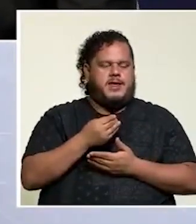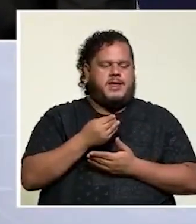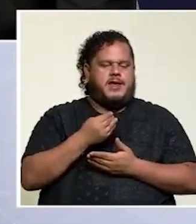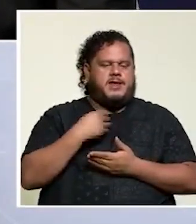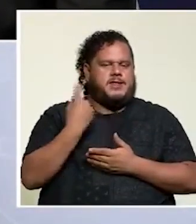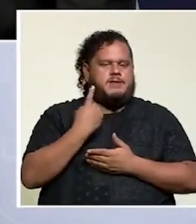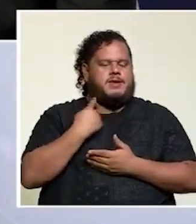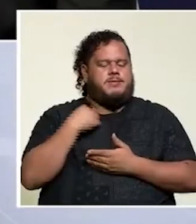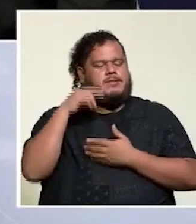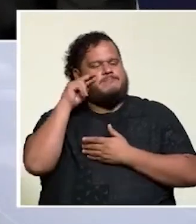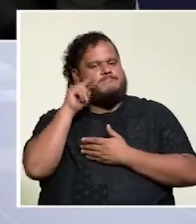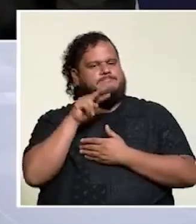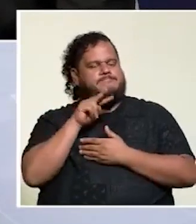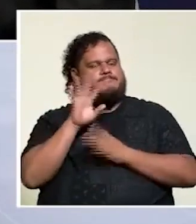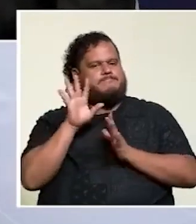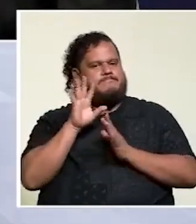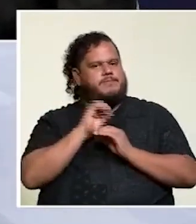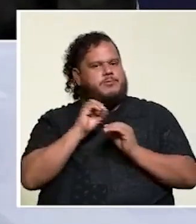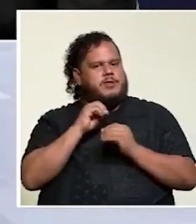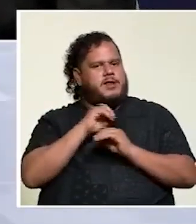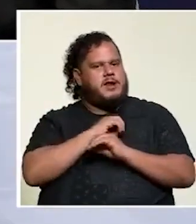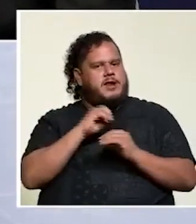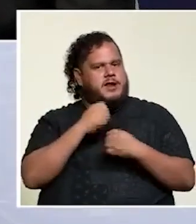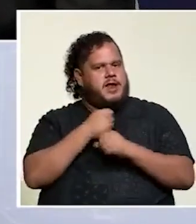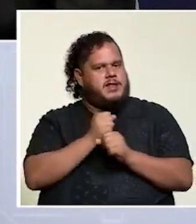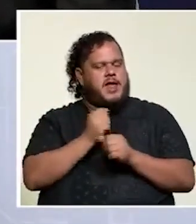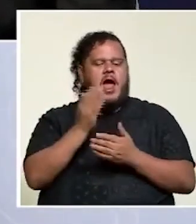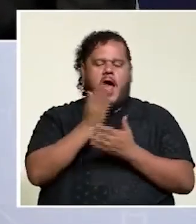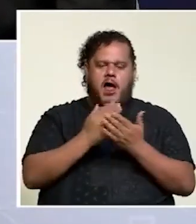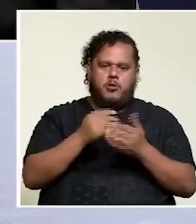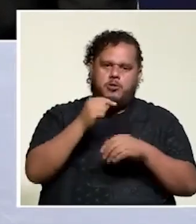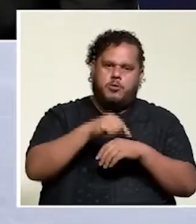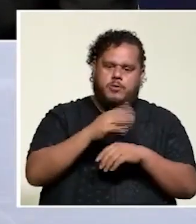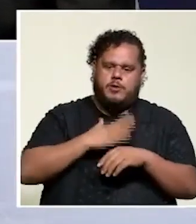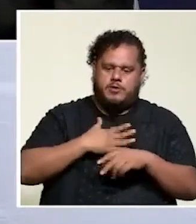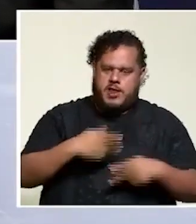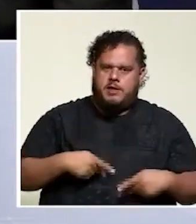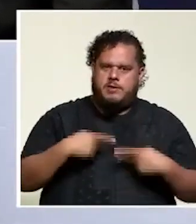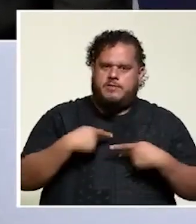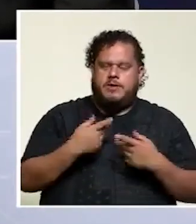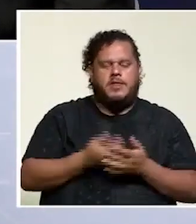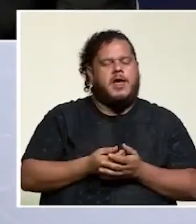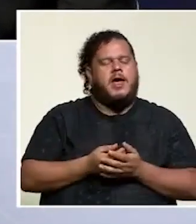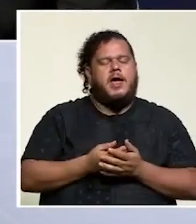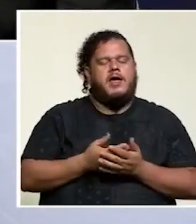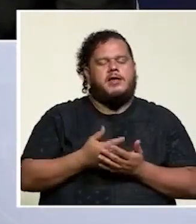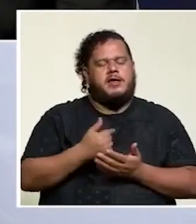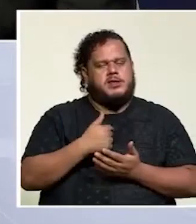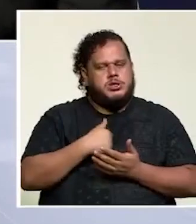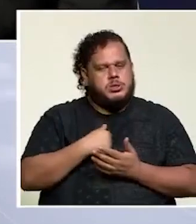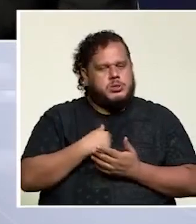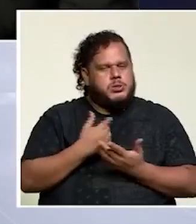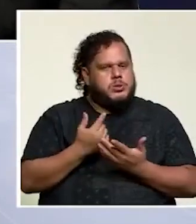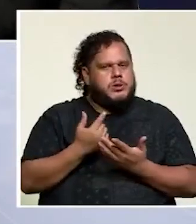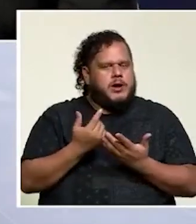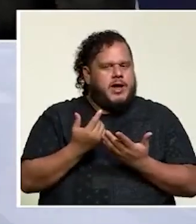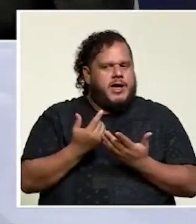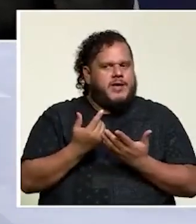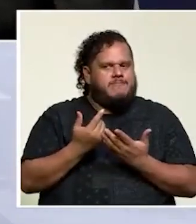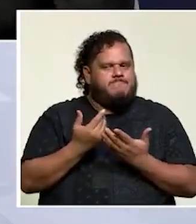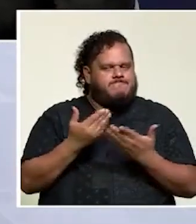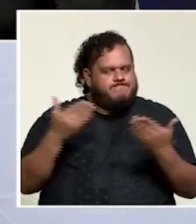toros desde la barrera. Hubo algunos eventos en mi vida que me detonaron ese